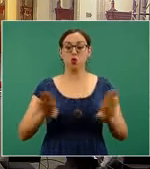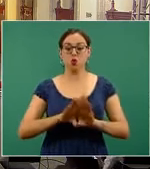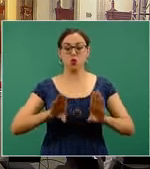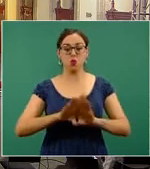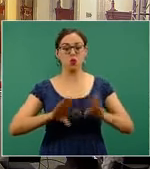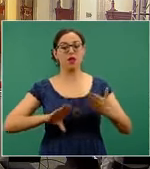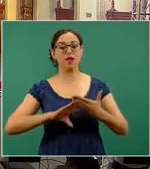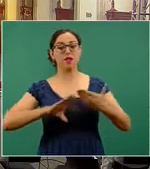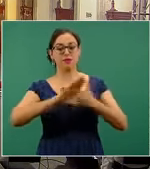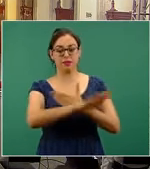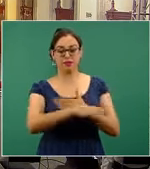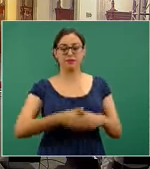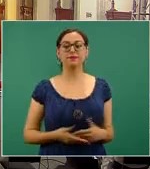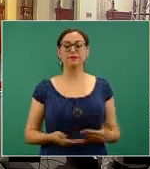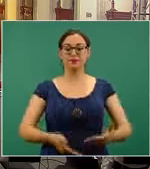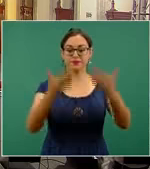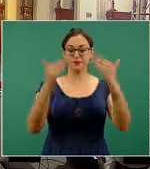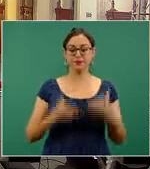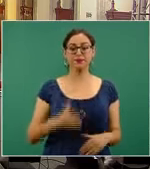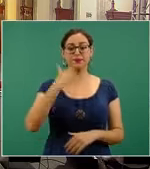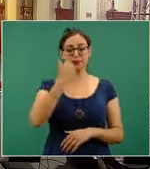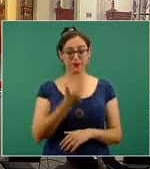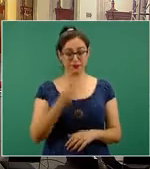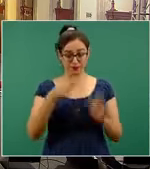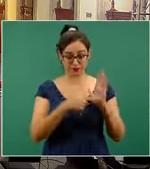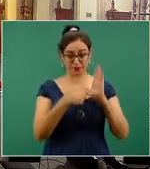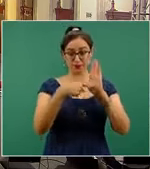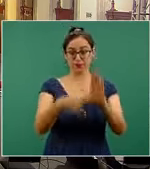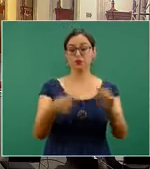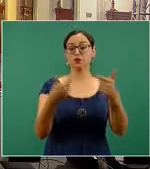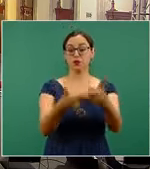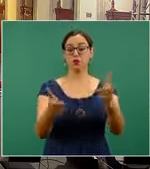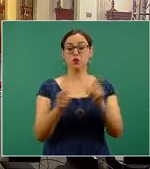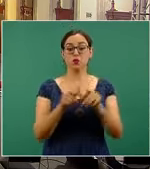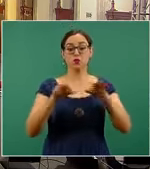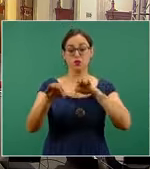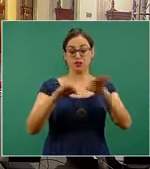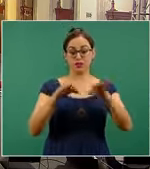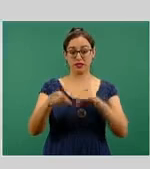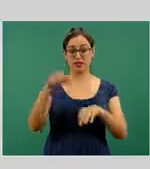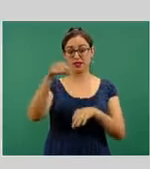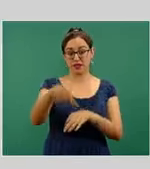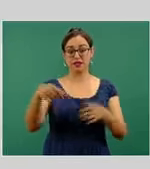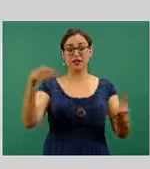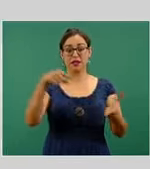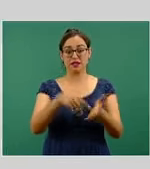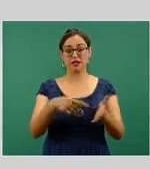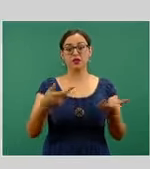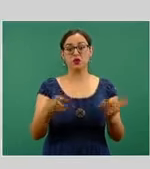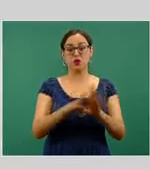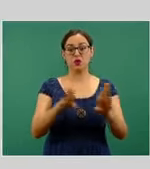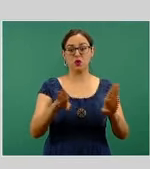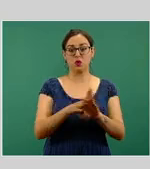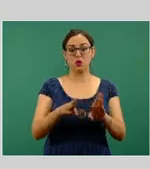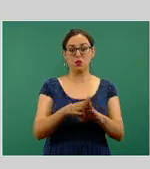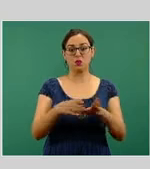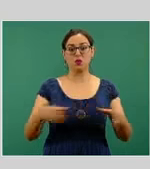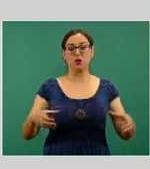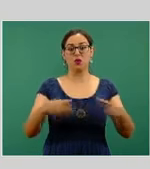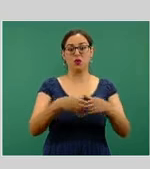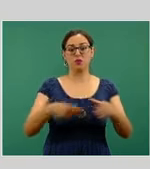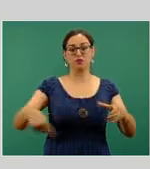yo les quiero mostrar un grupo de trabajo internacional que incluye a la World Obesity Federation y muchos actores